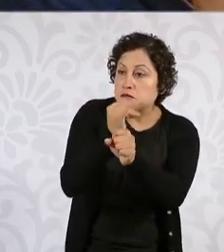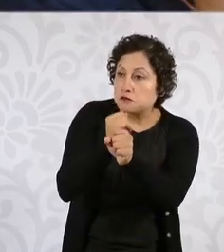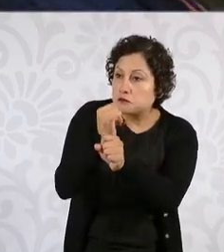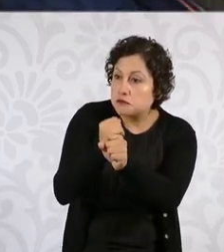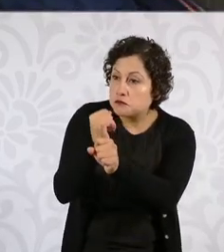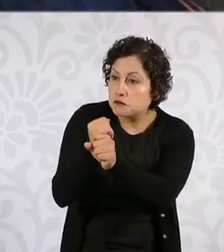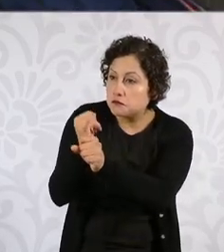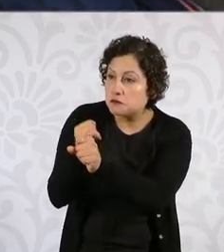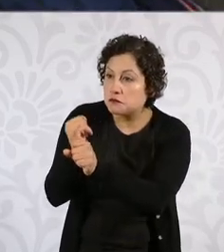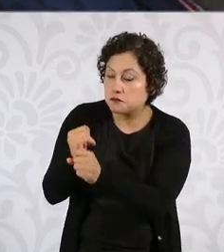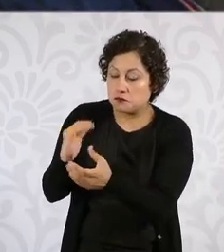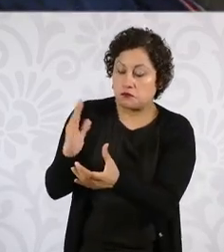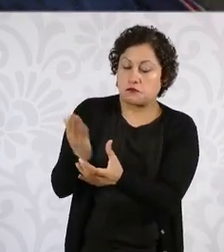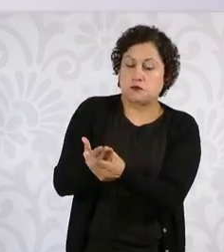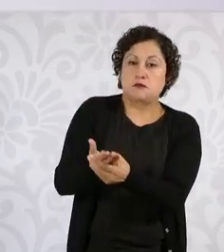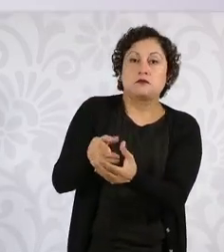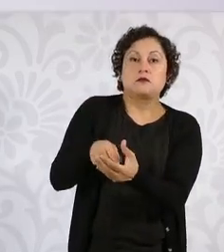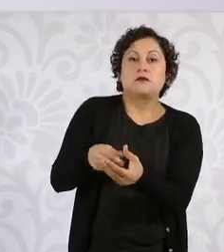juez